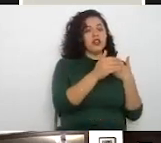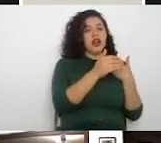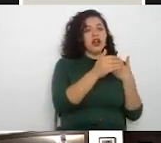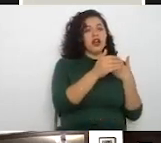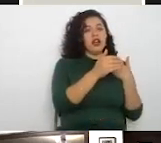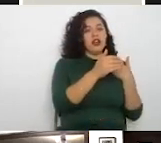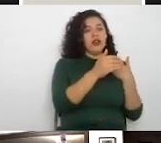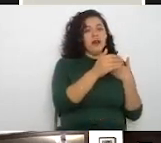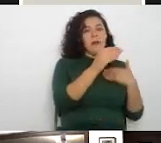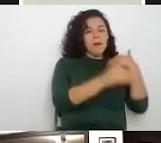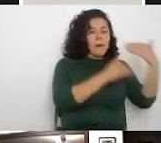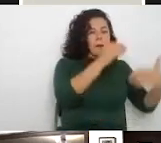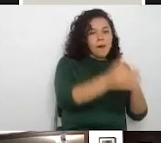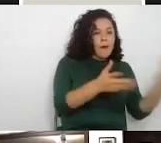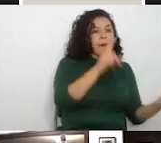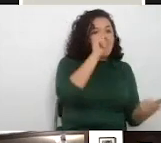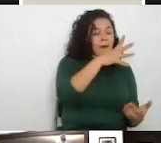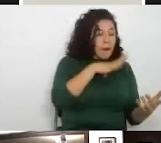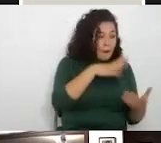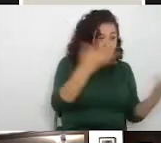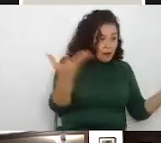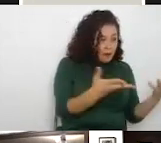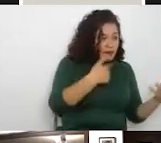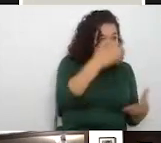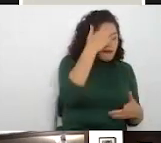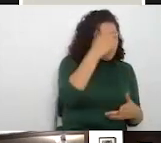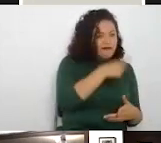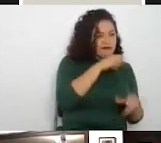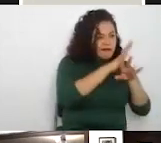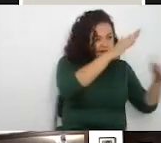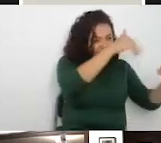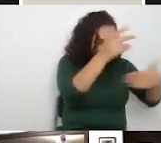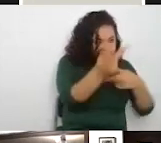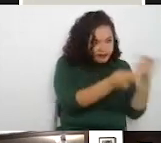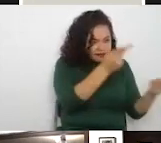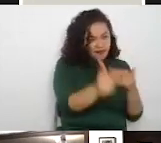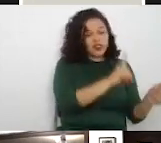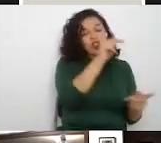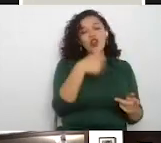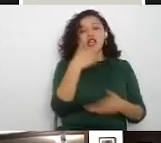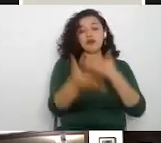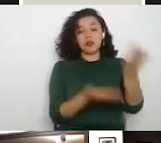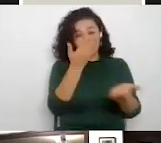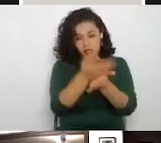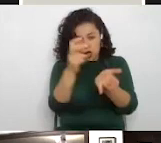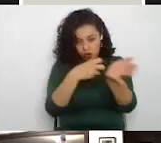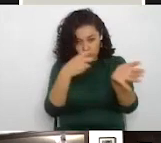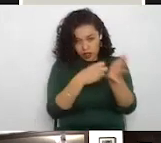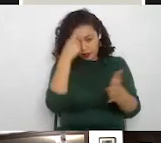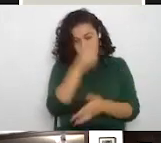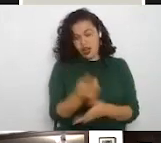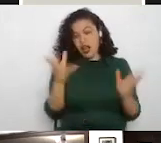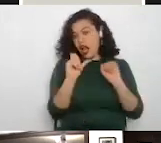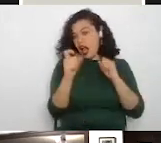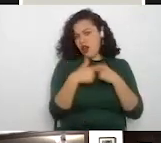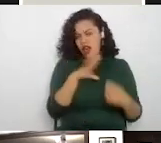están operando en ese momento y posteriormente proponer ajustes si es que estos se consideran convenientes, porque a